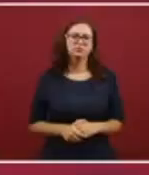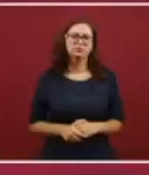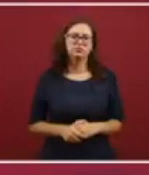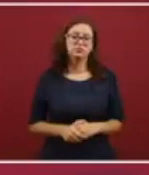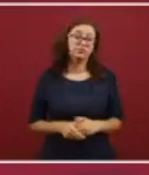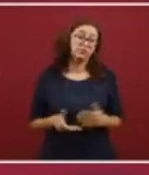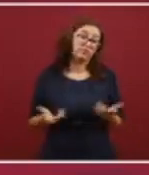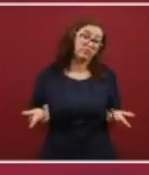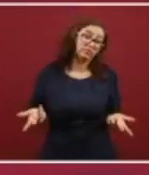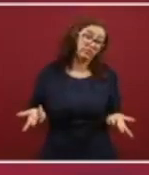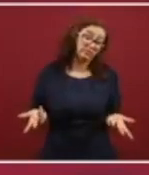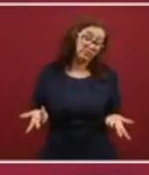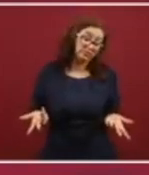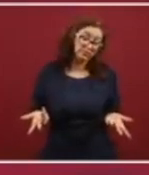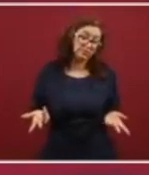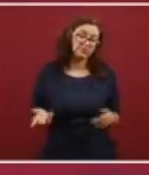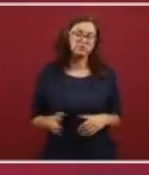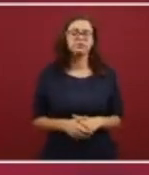Entonces,